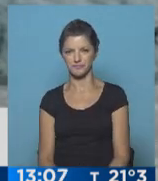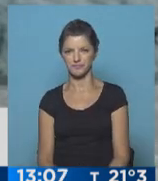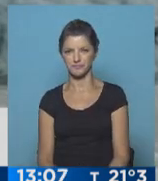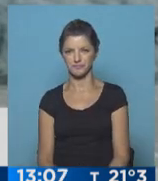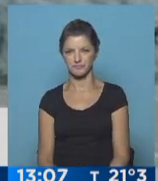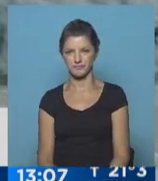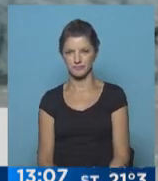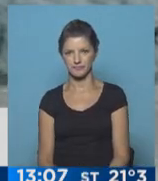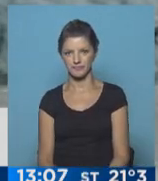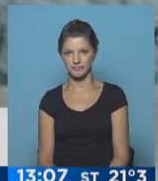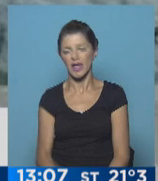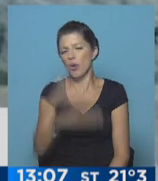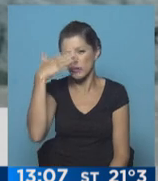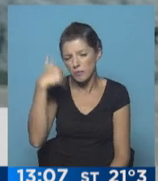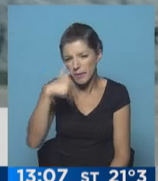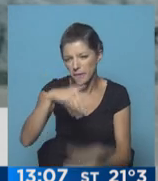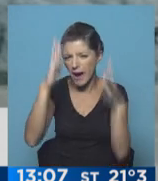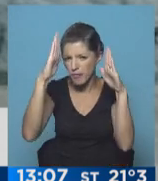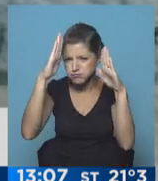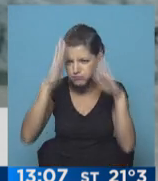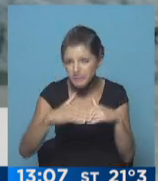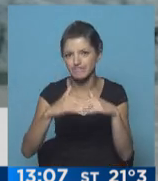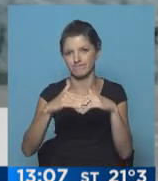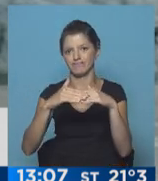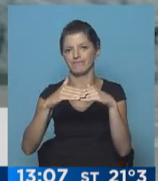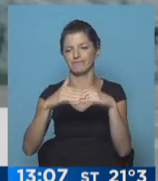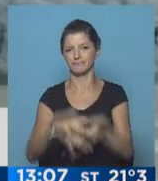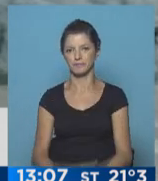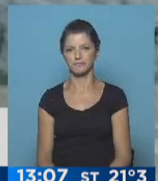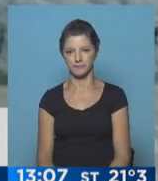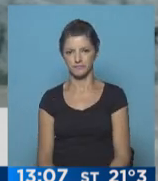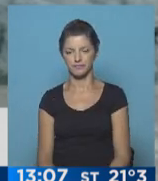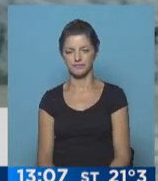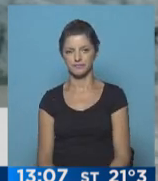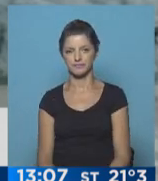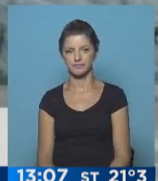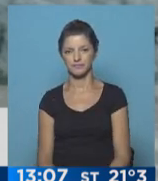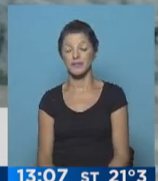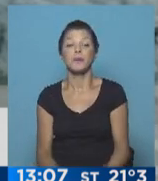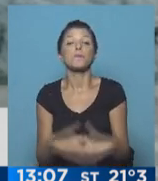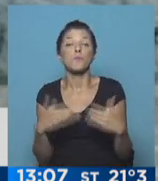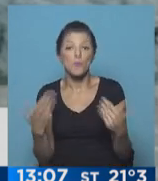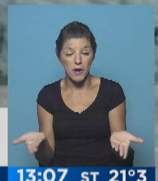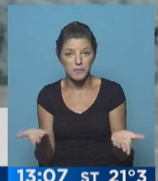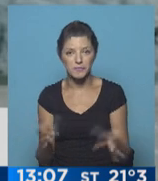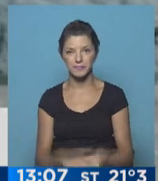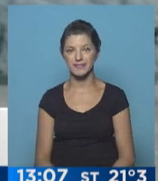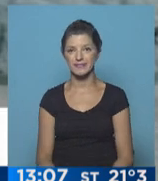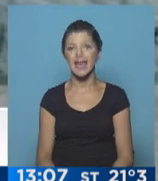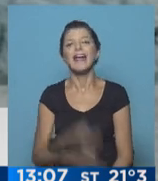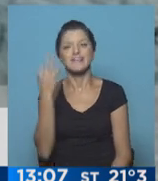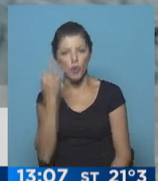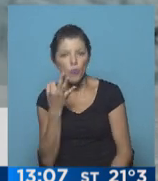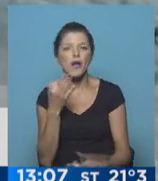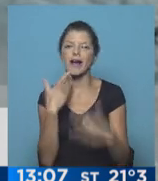la parte final de la ruptura del glaciar, finalmente ocurre, ¿eh? Y bueno, seguramente ayudado por las